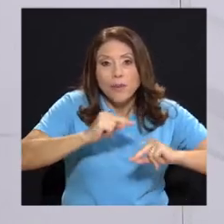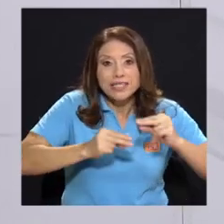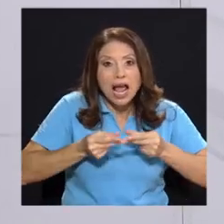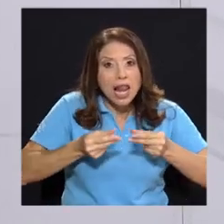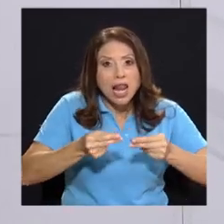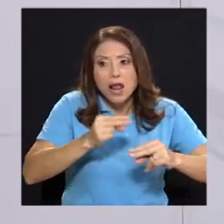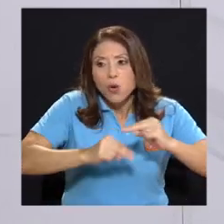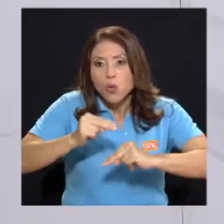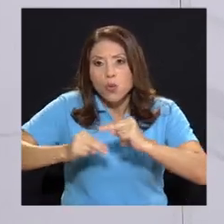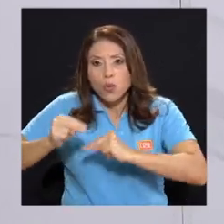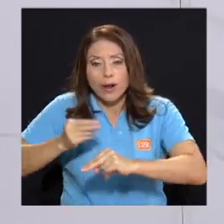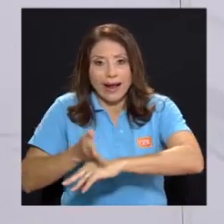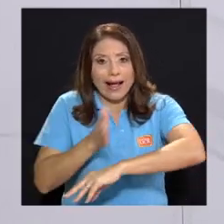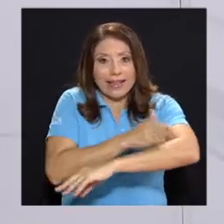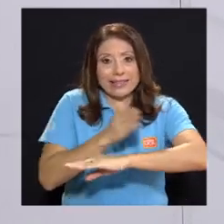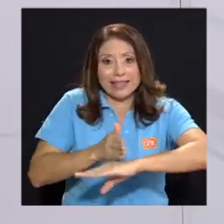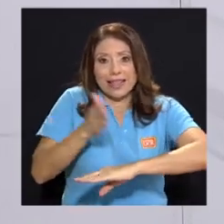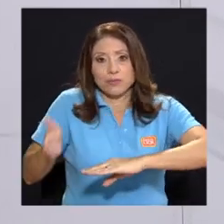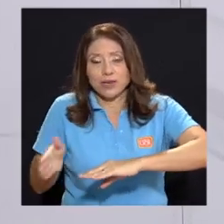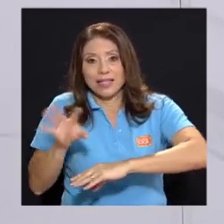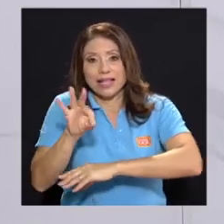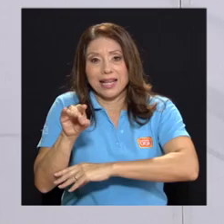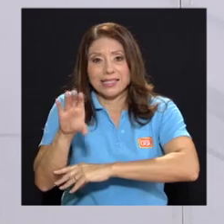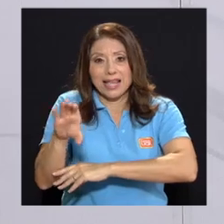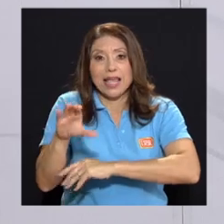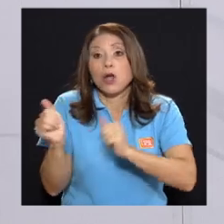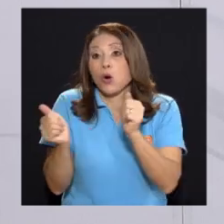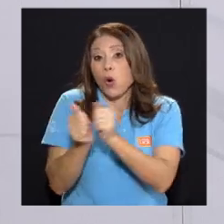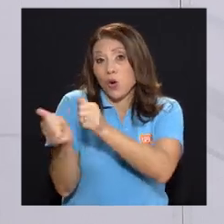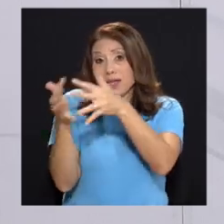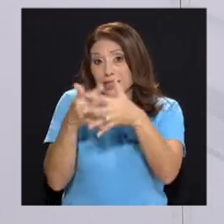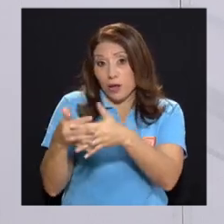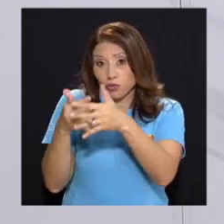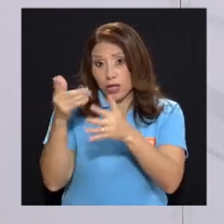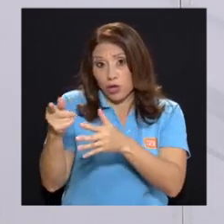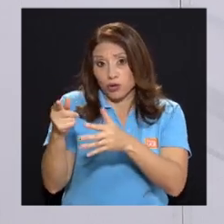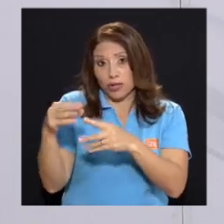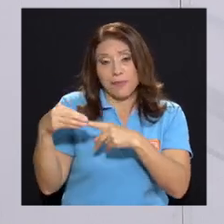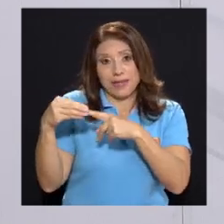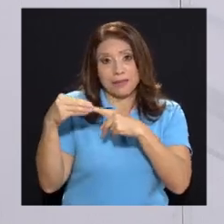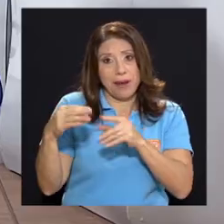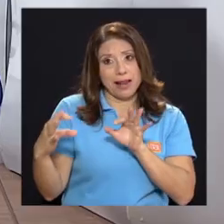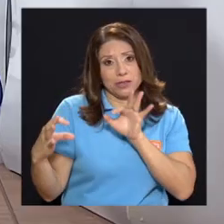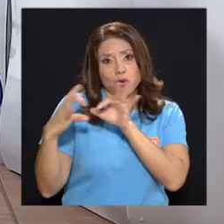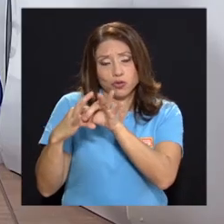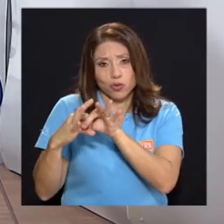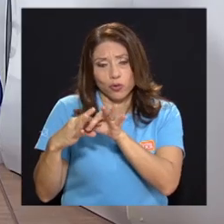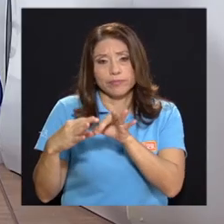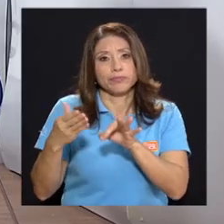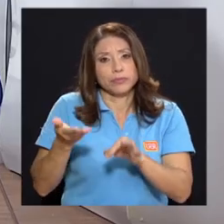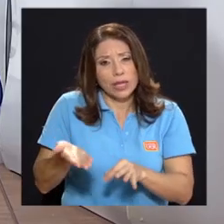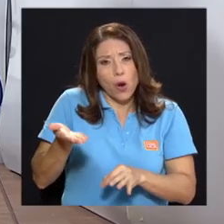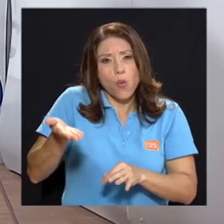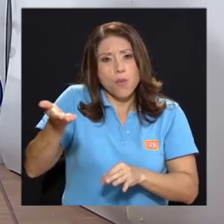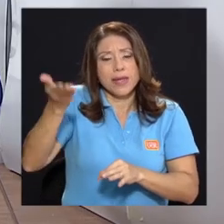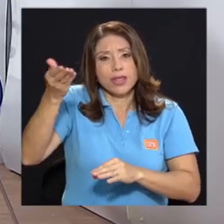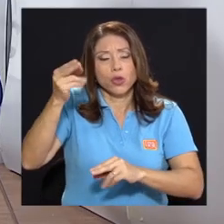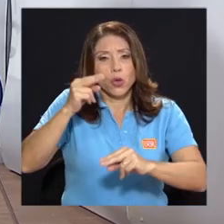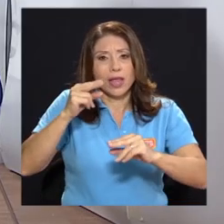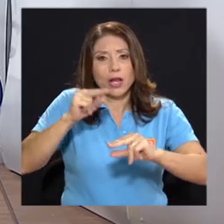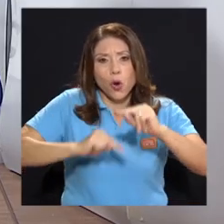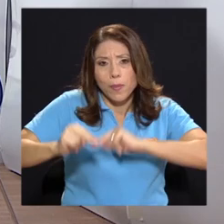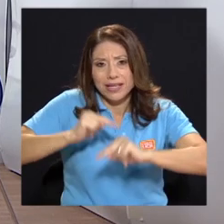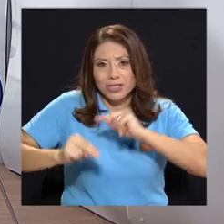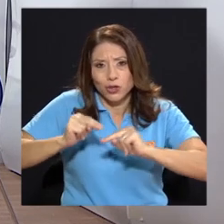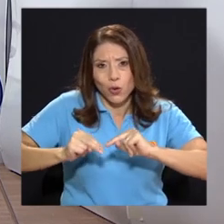efectivamente en caso eeuu eeuu que el socio principal hubo momento de él del comercio después de tratado